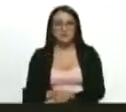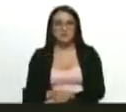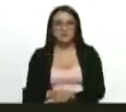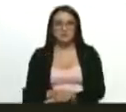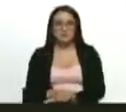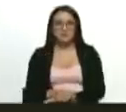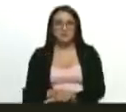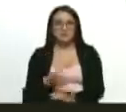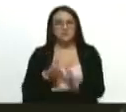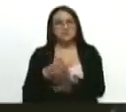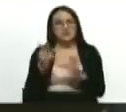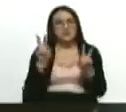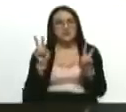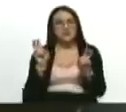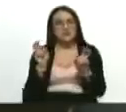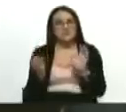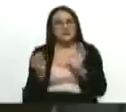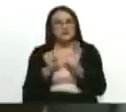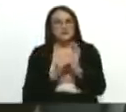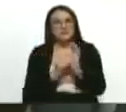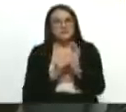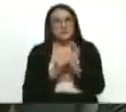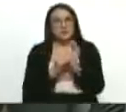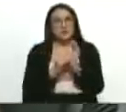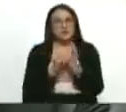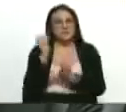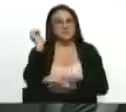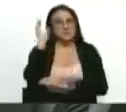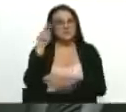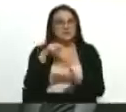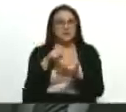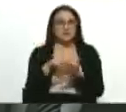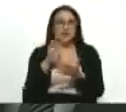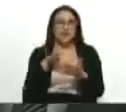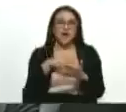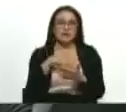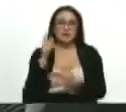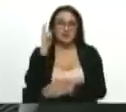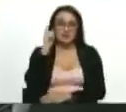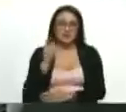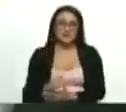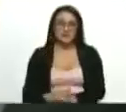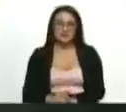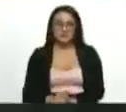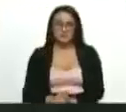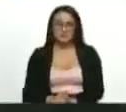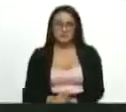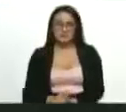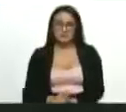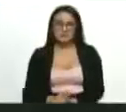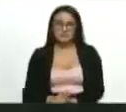respecto a este punto que han incluido los parlamentarios para la agenda del día.